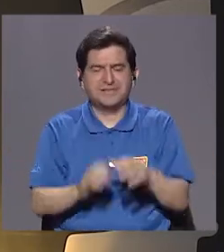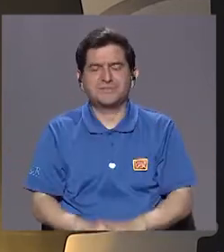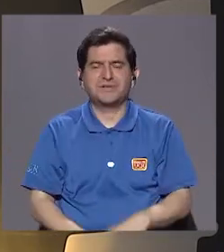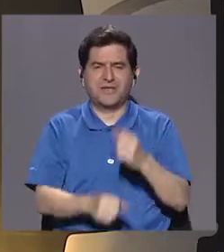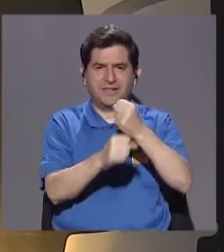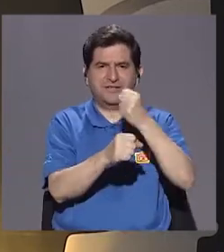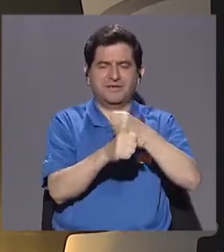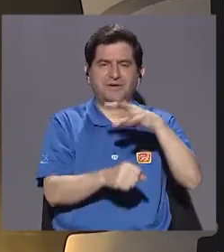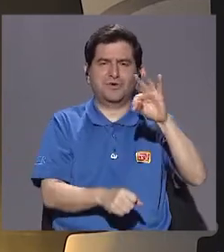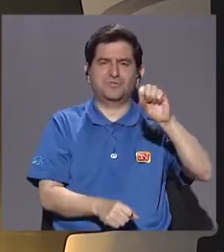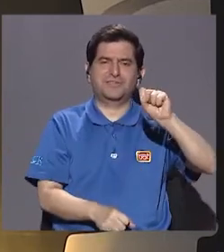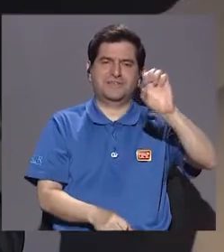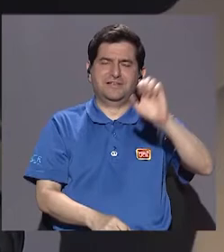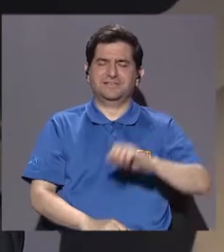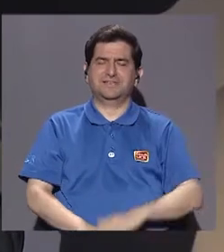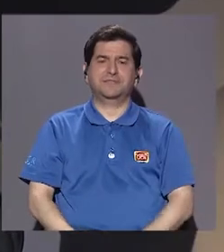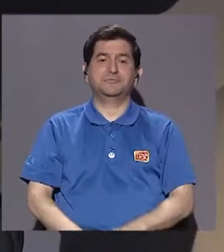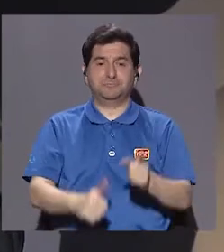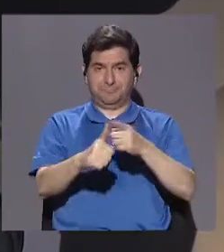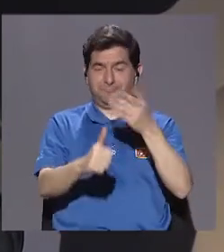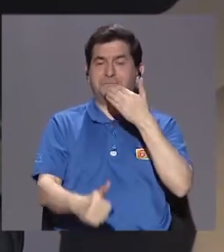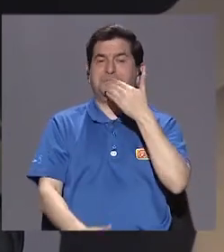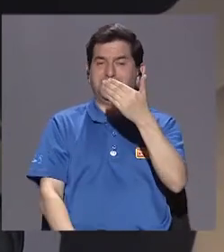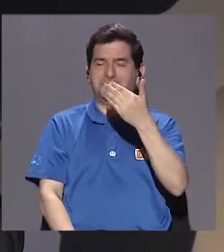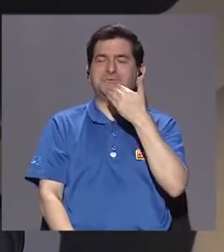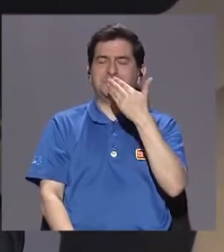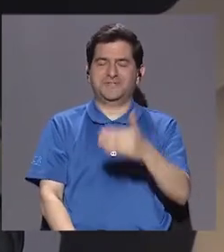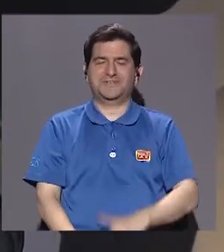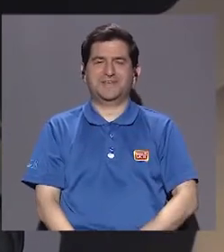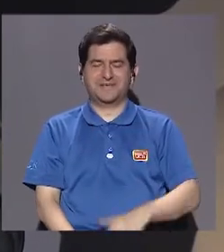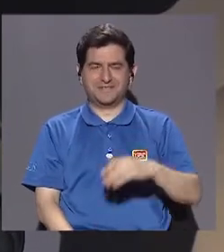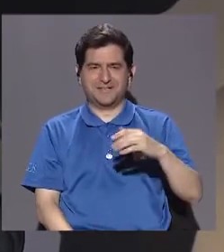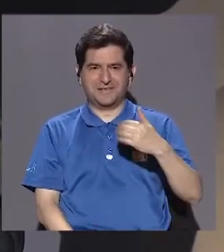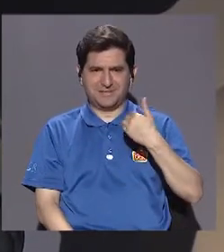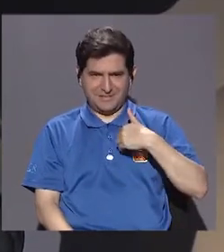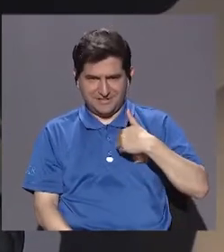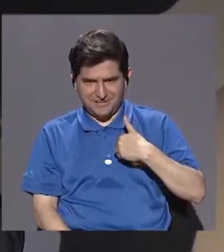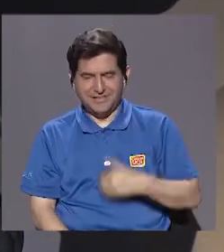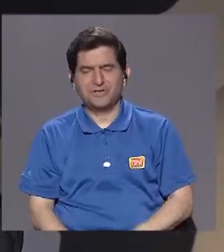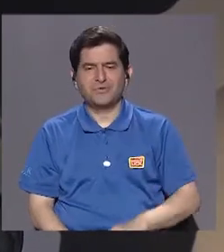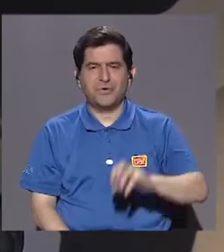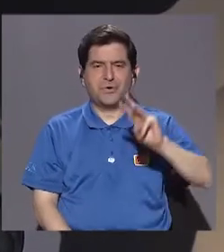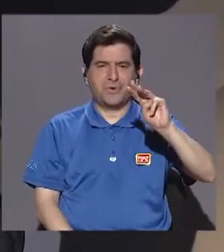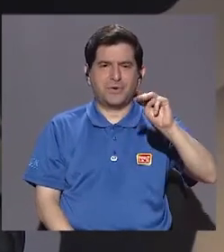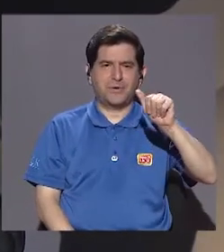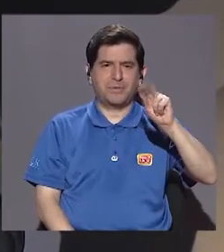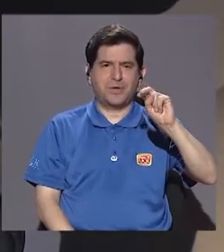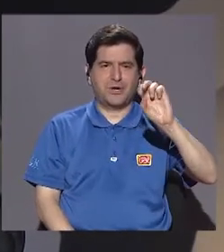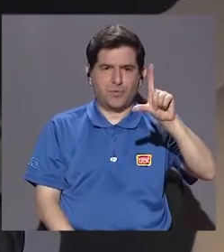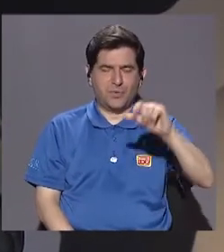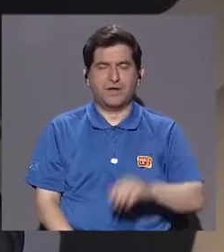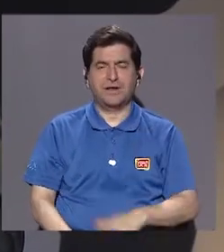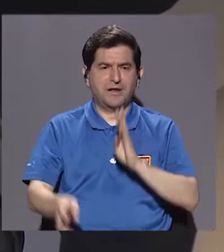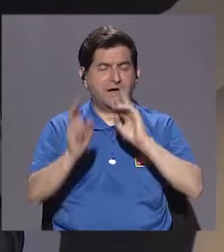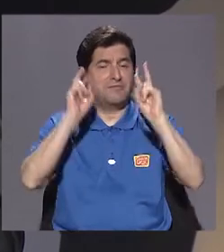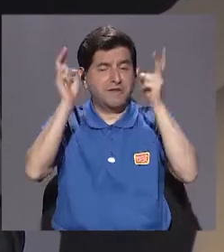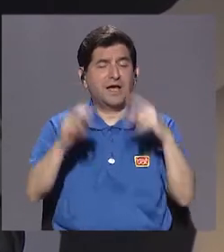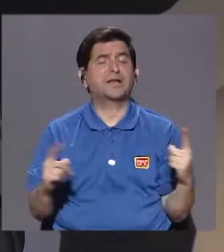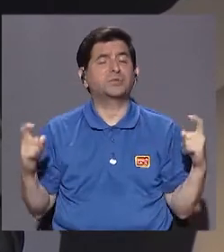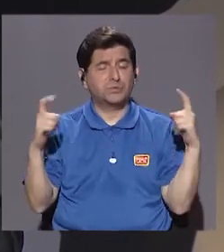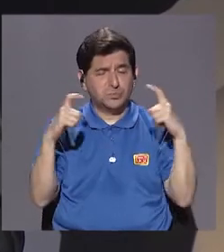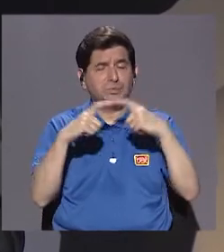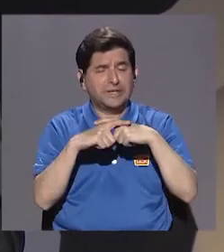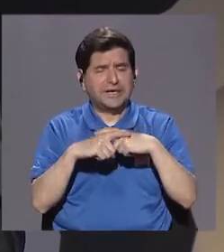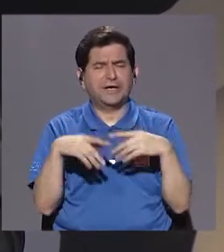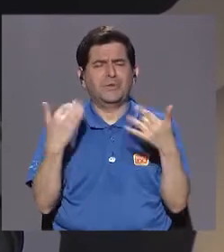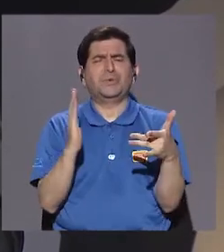supremo de elecciones primero gran muchísimas gracias don manuel por la oportunidad de hablar sobre este tema que en realidad es un tema complejo es